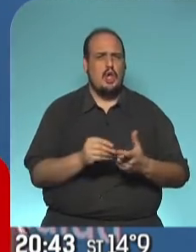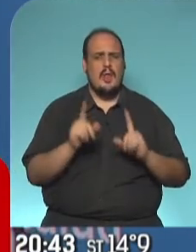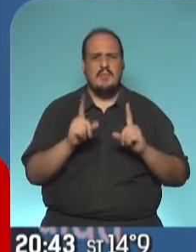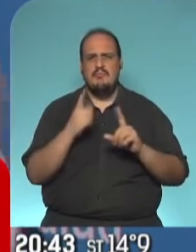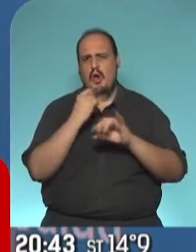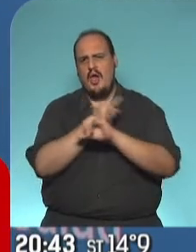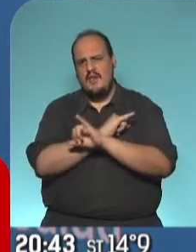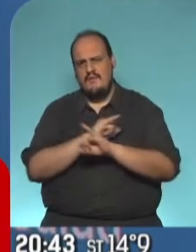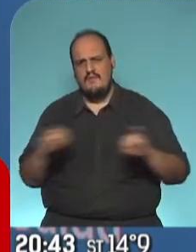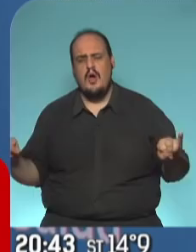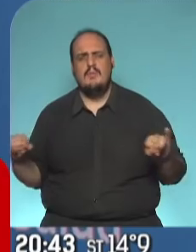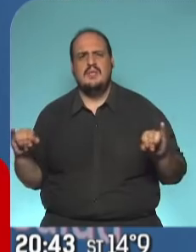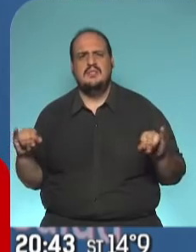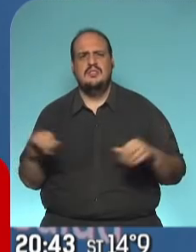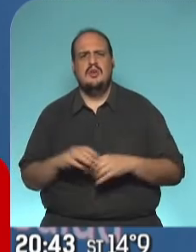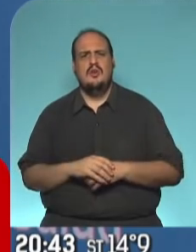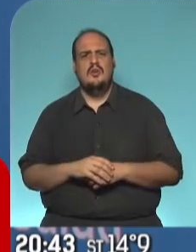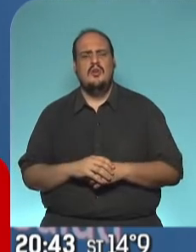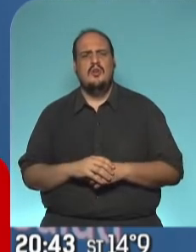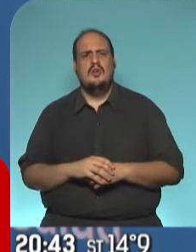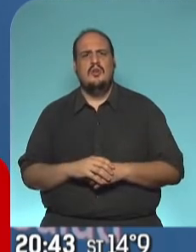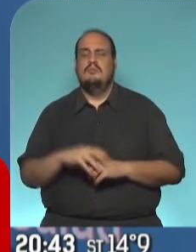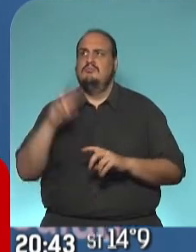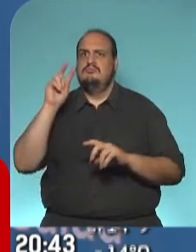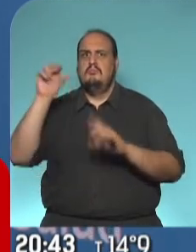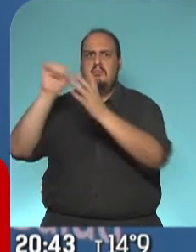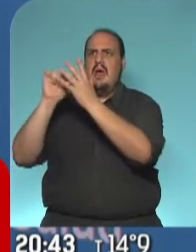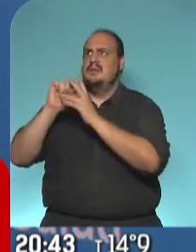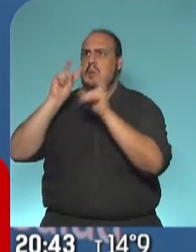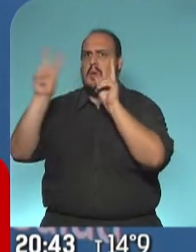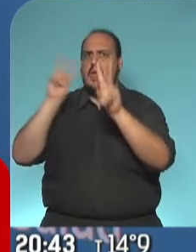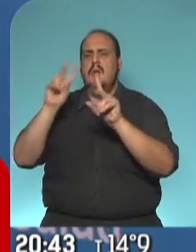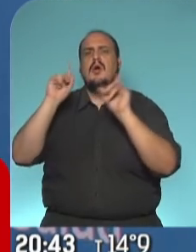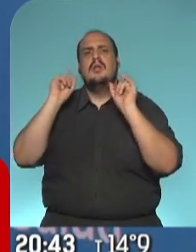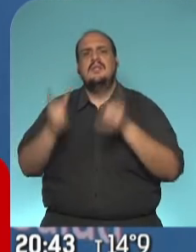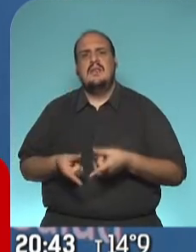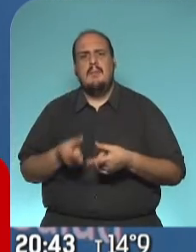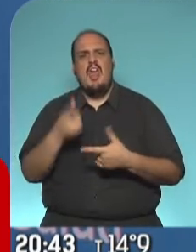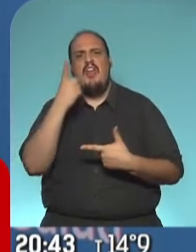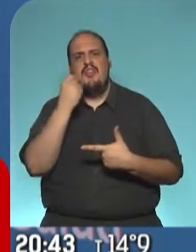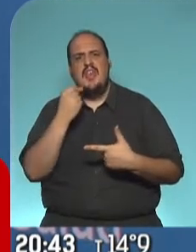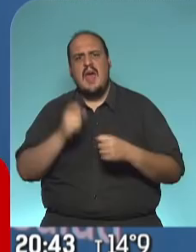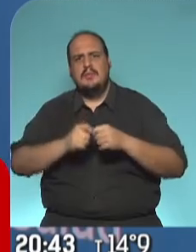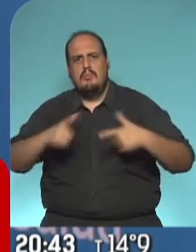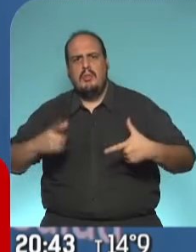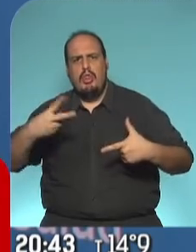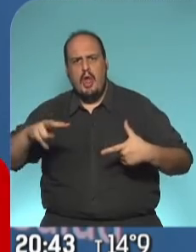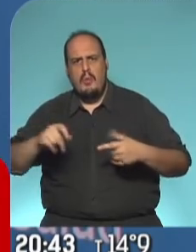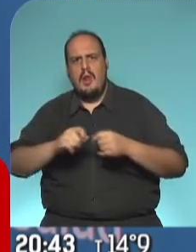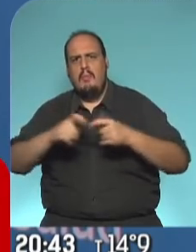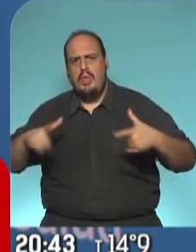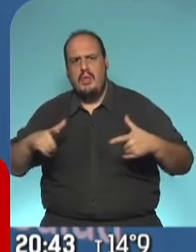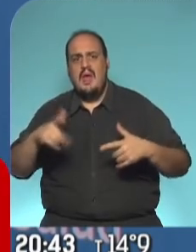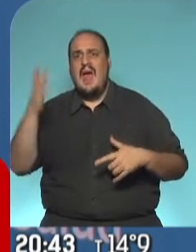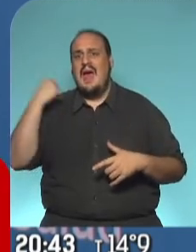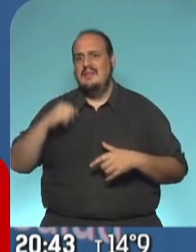información epidemiológica que observábamos en el exterior, las tasas de duplicación que observábamos de casos en el exterior cada 3 o